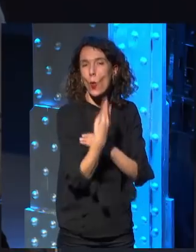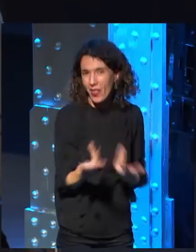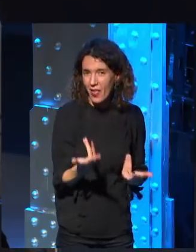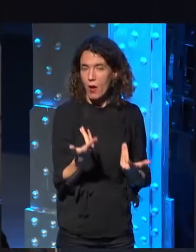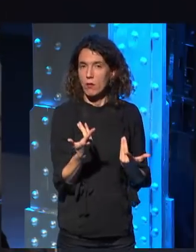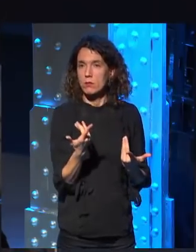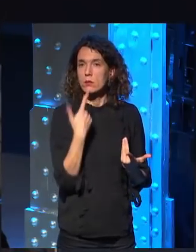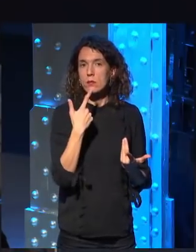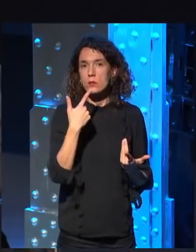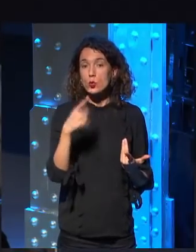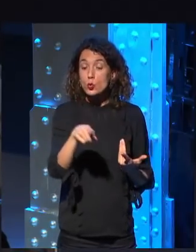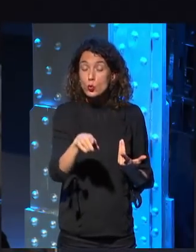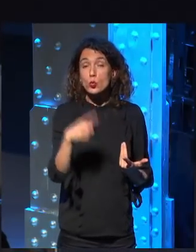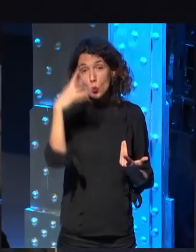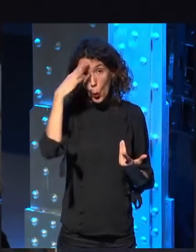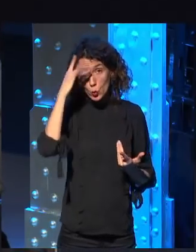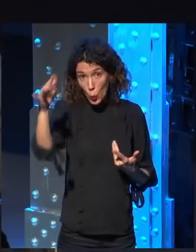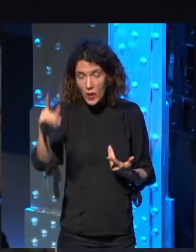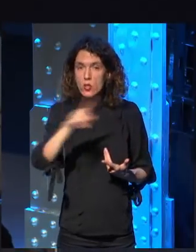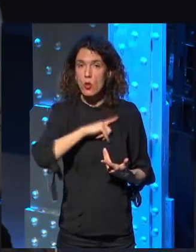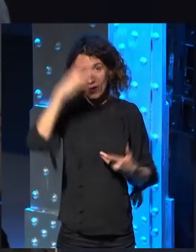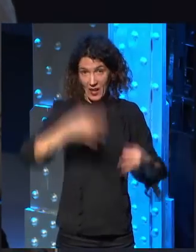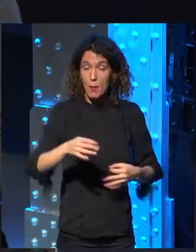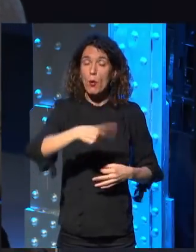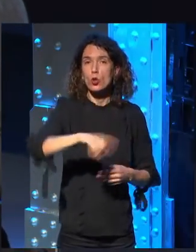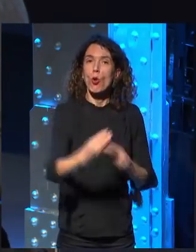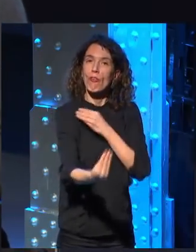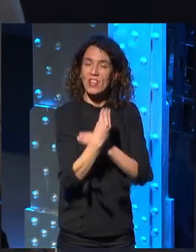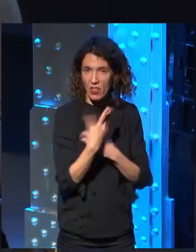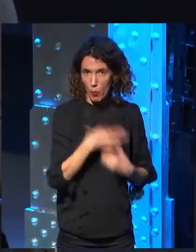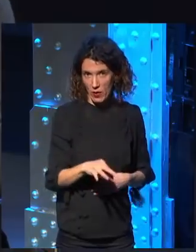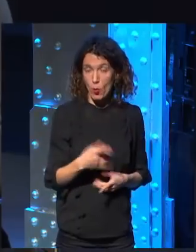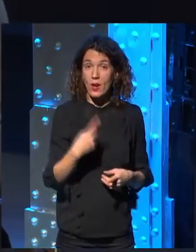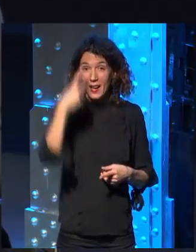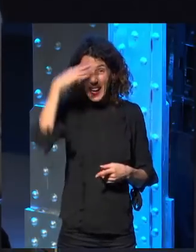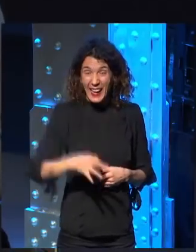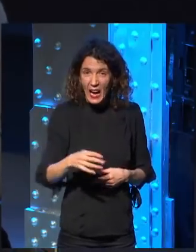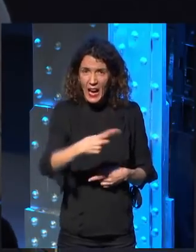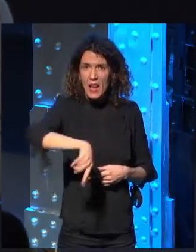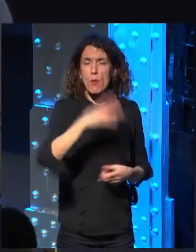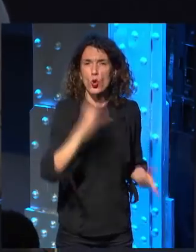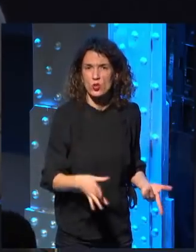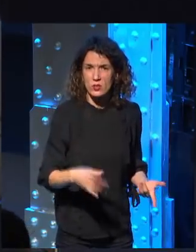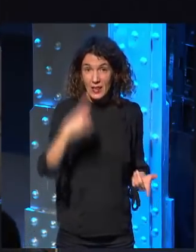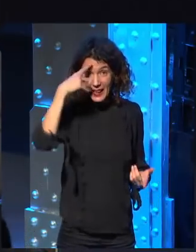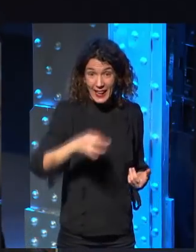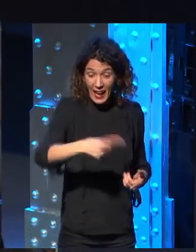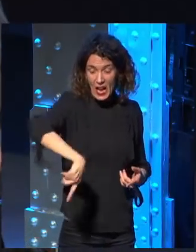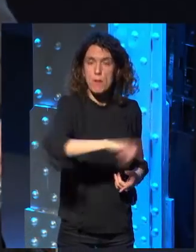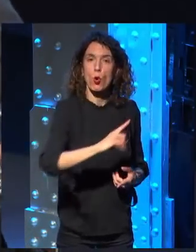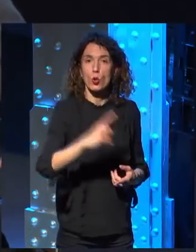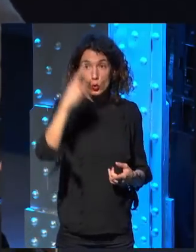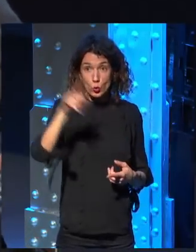Ahí creemos en tus sueños y los financiamos, ¿no? Entonces yo pensé, ese creemos, ¿no? ¿Quiénes somos? Creemos en tus sueños,